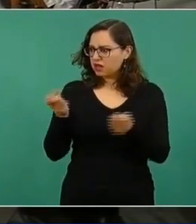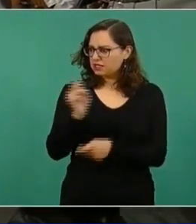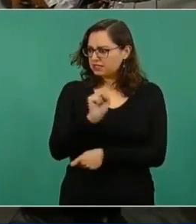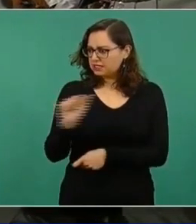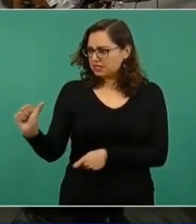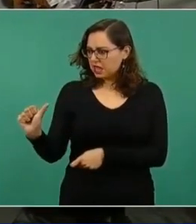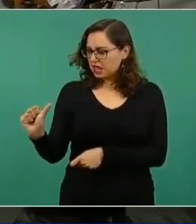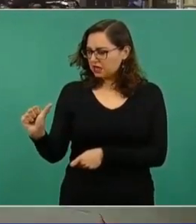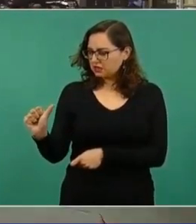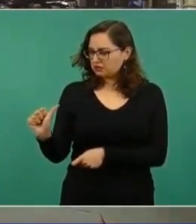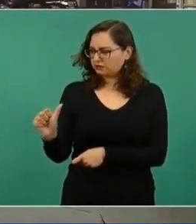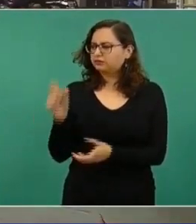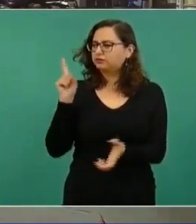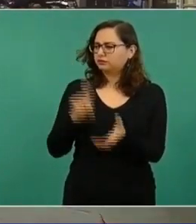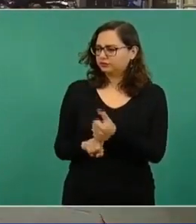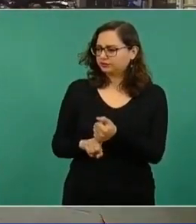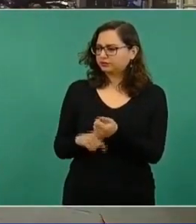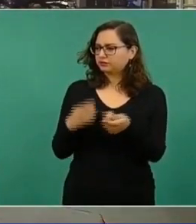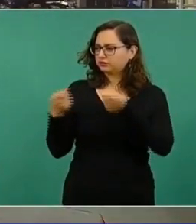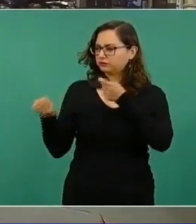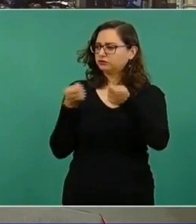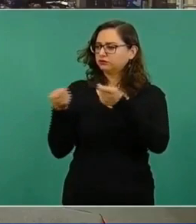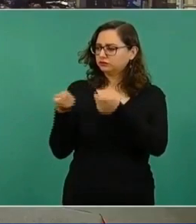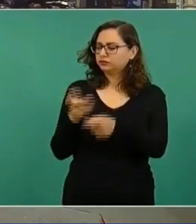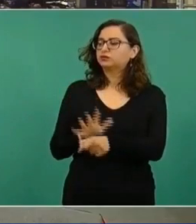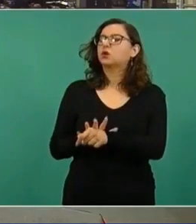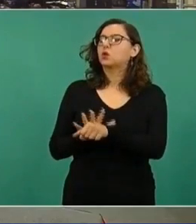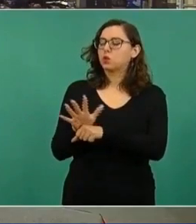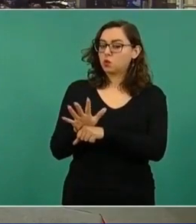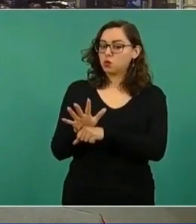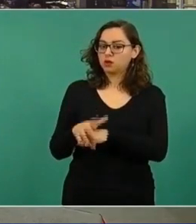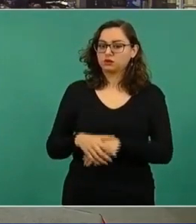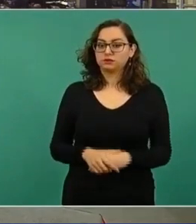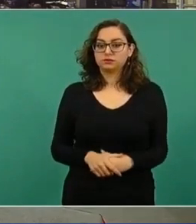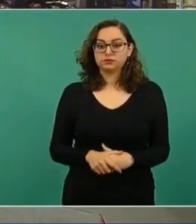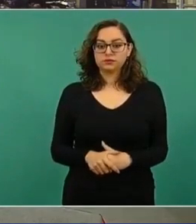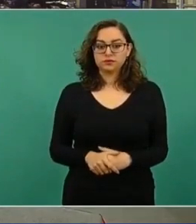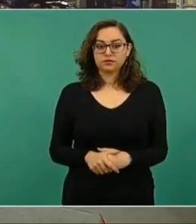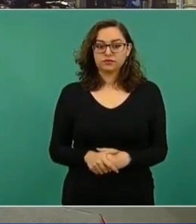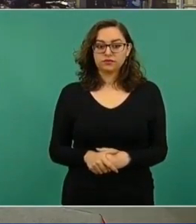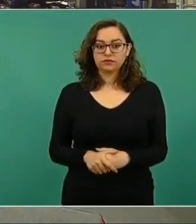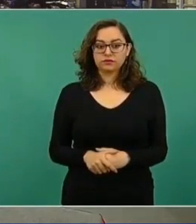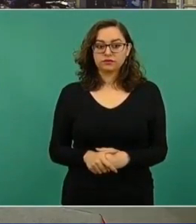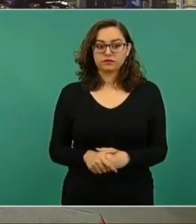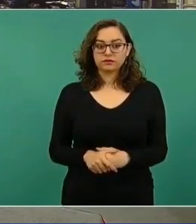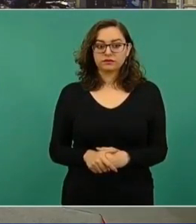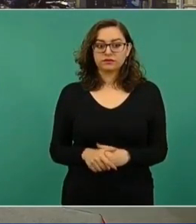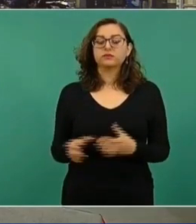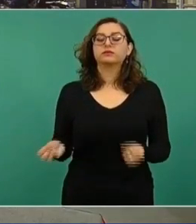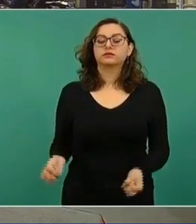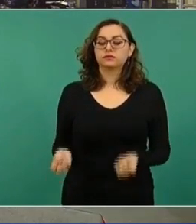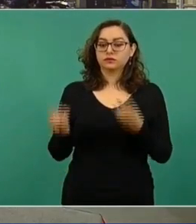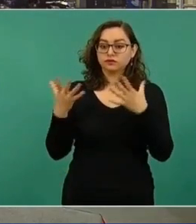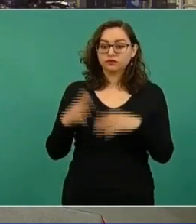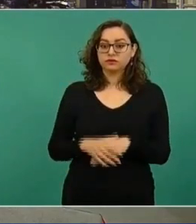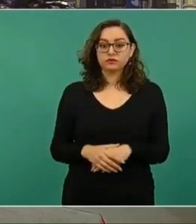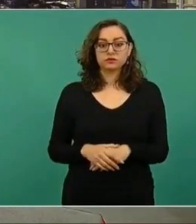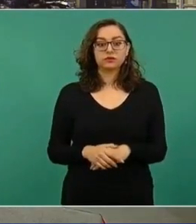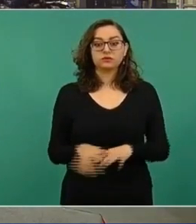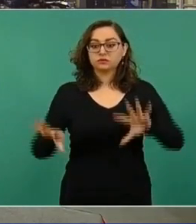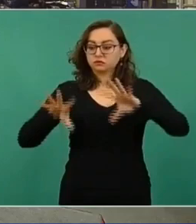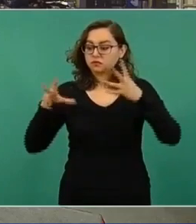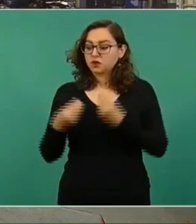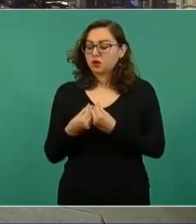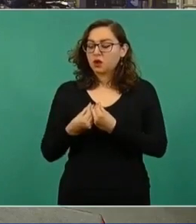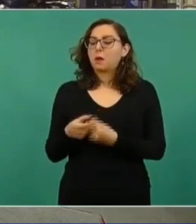27. Directos de la Secretaría. Sí, los institutos nacionales y los hospitales de alta especialidad. ¿Cuántos? 27. Eso era